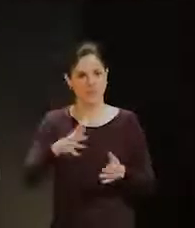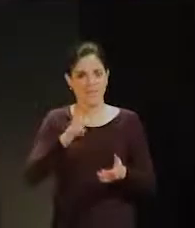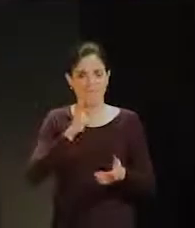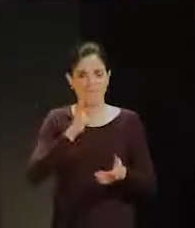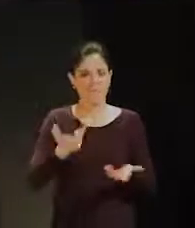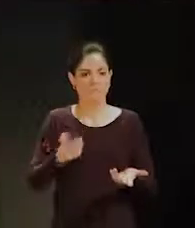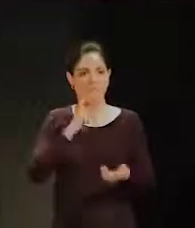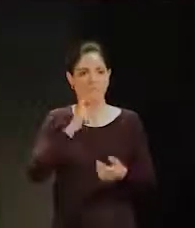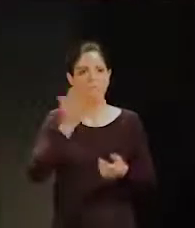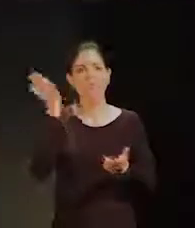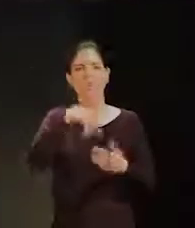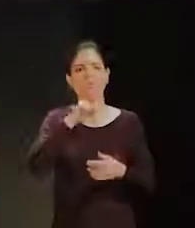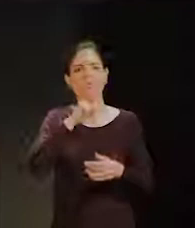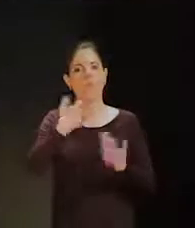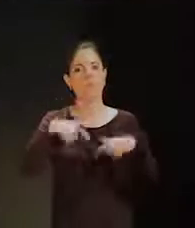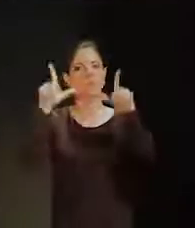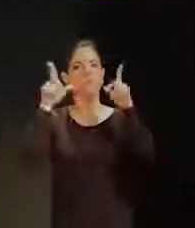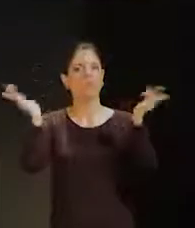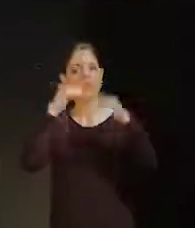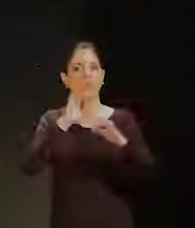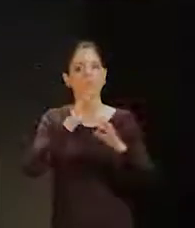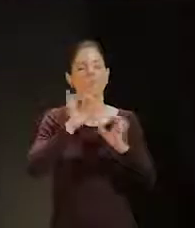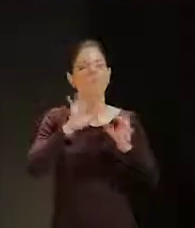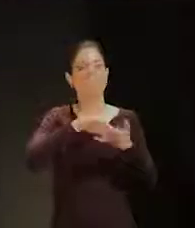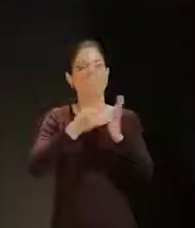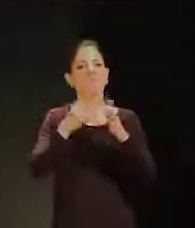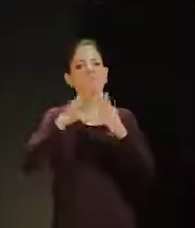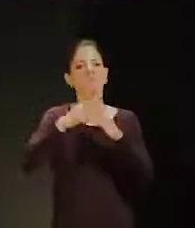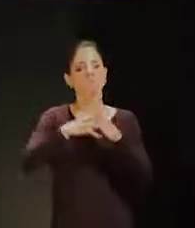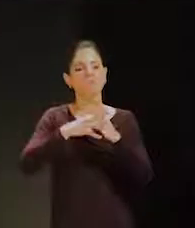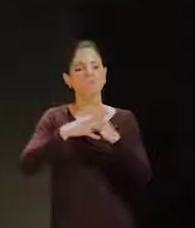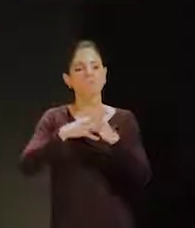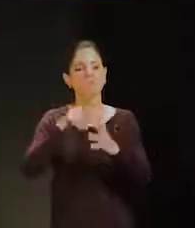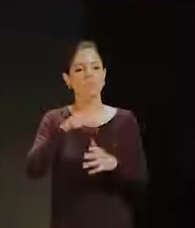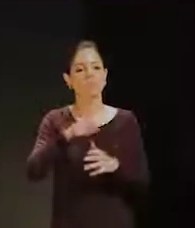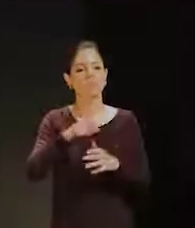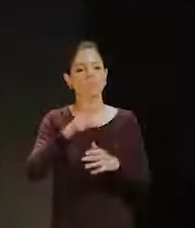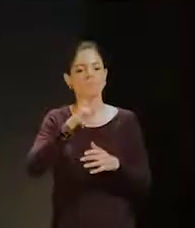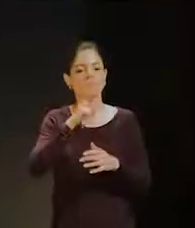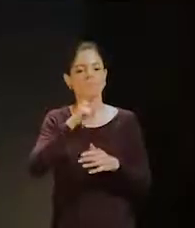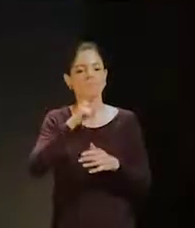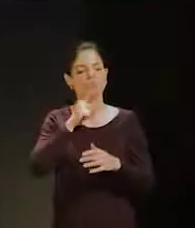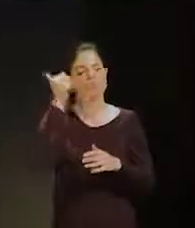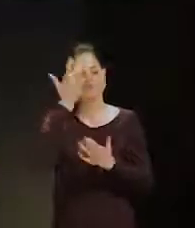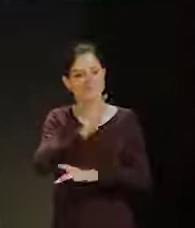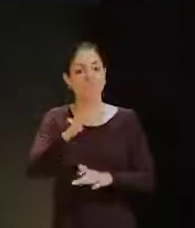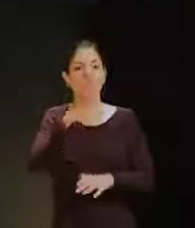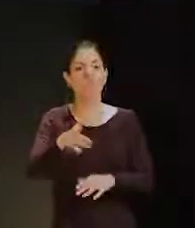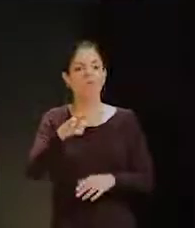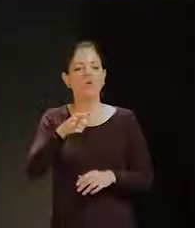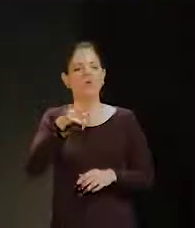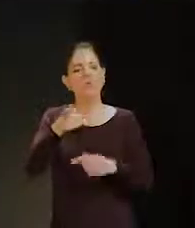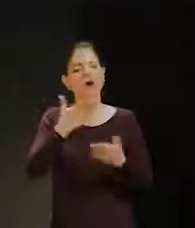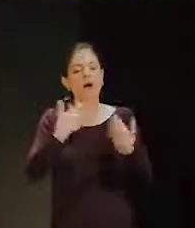polémica, pero es como una estructura que van a ponértela. Y aunque si tú quieres hablar de